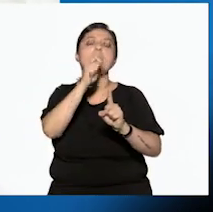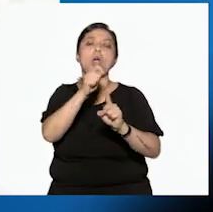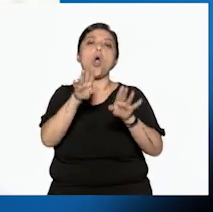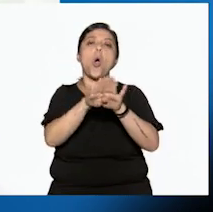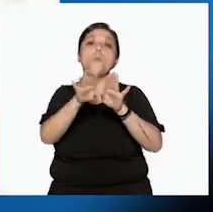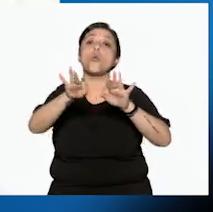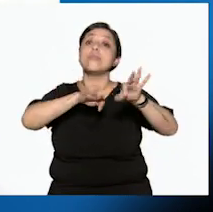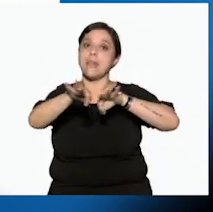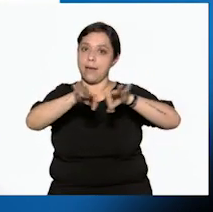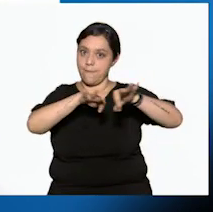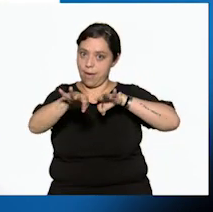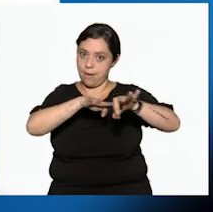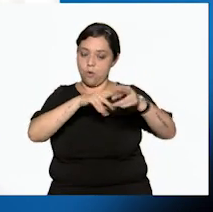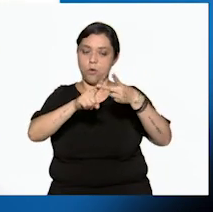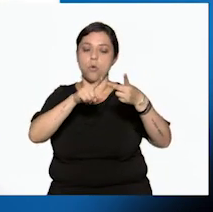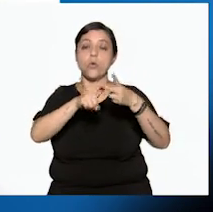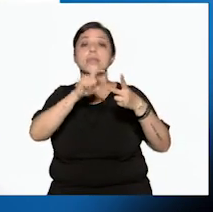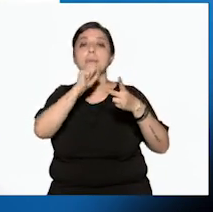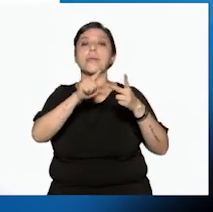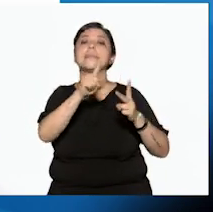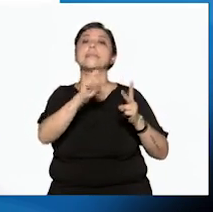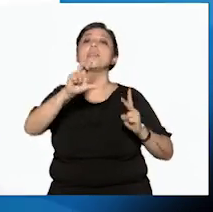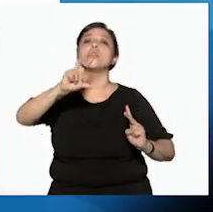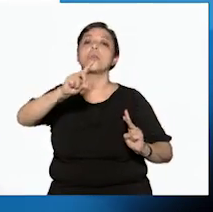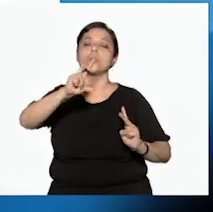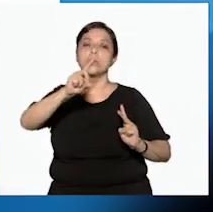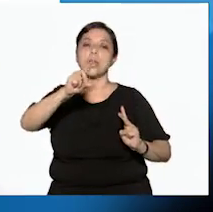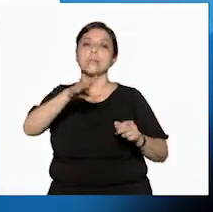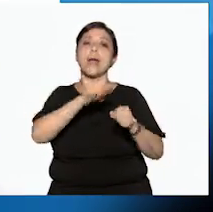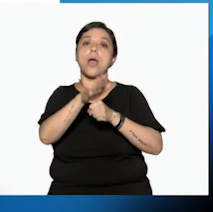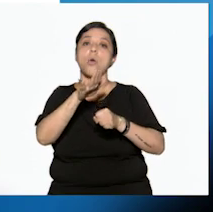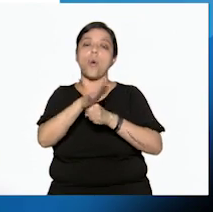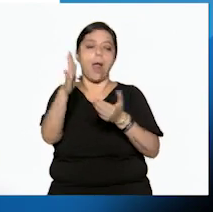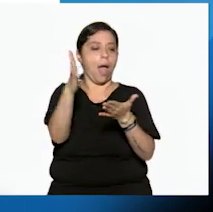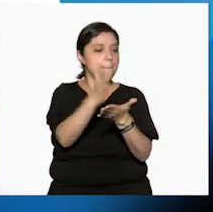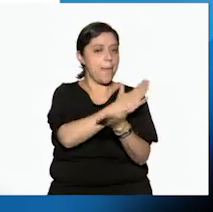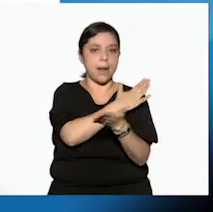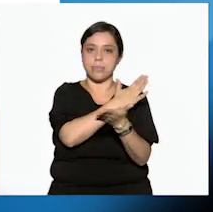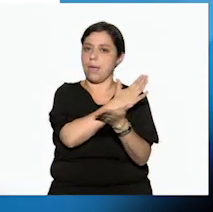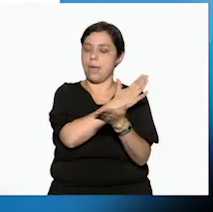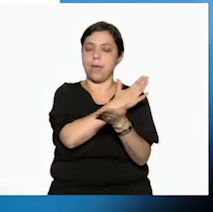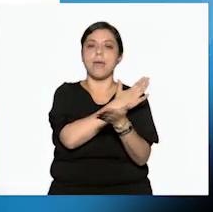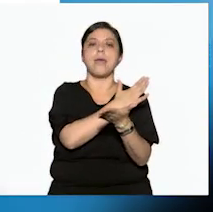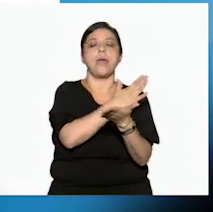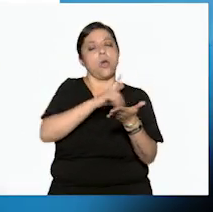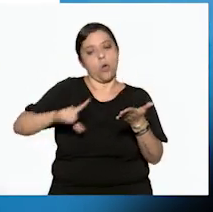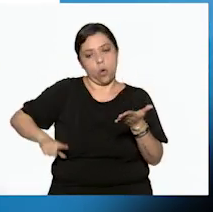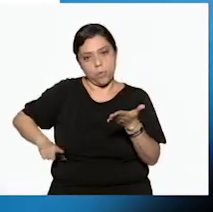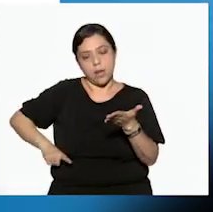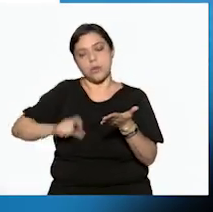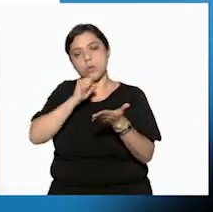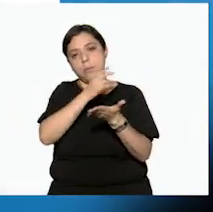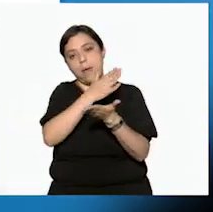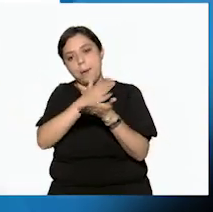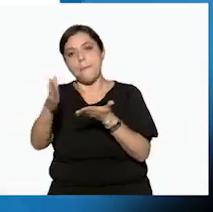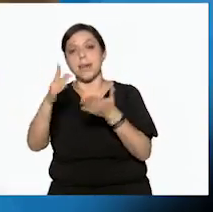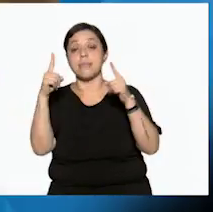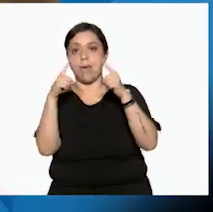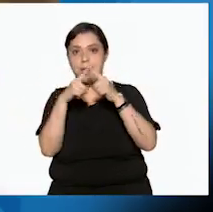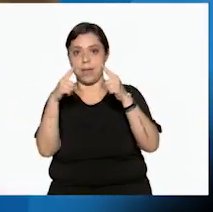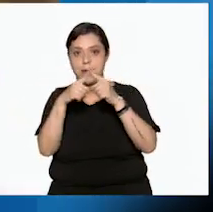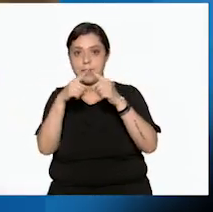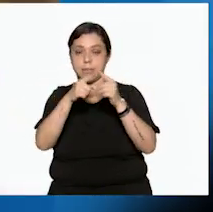laborales, y el 130, que establece la separación entre la Iglesia y el Estado. El resultado fue